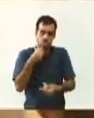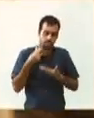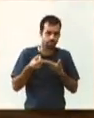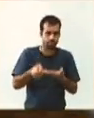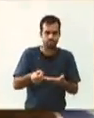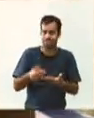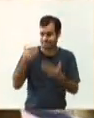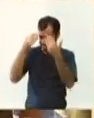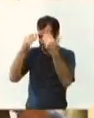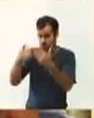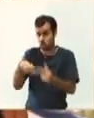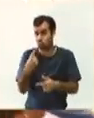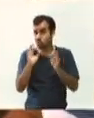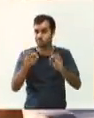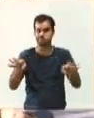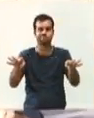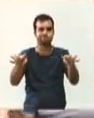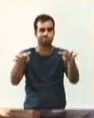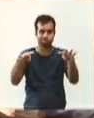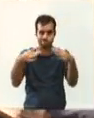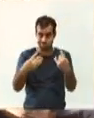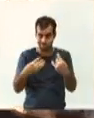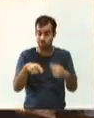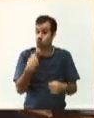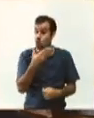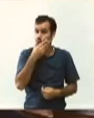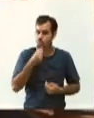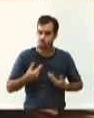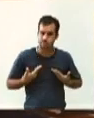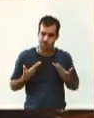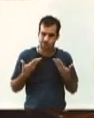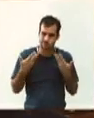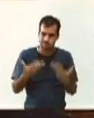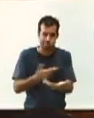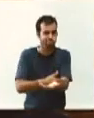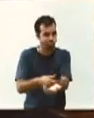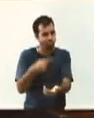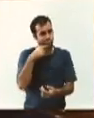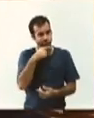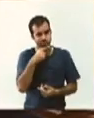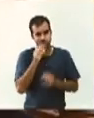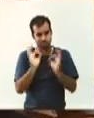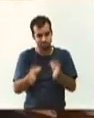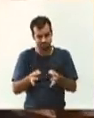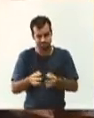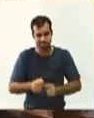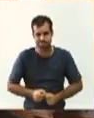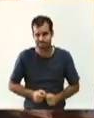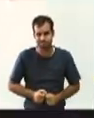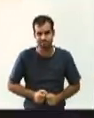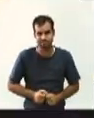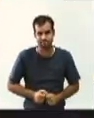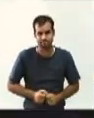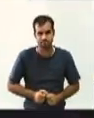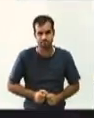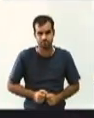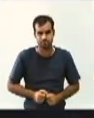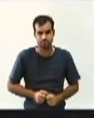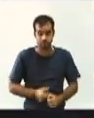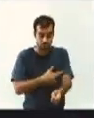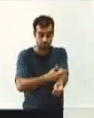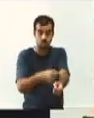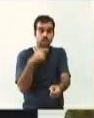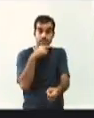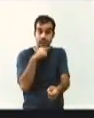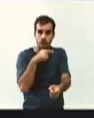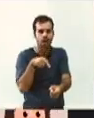Muchísimas gracias, Fidel. Y nosotros seguimos aquí demostrando que somos jóvenes donando sangre, jóvenes donando vida. Donar sangre